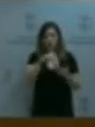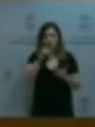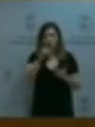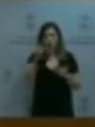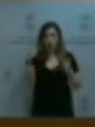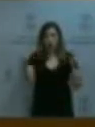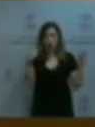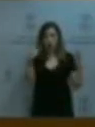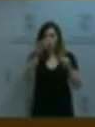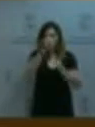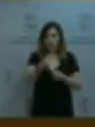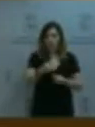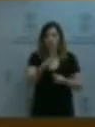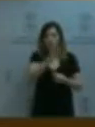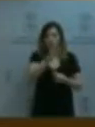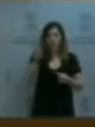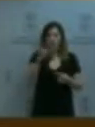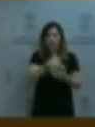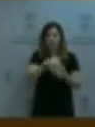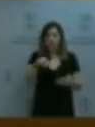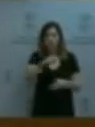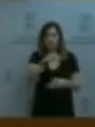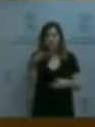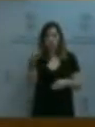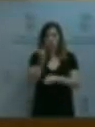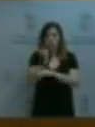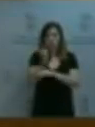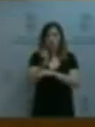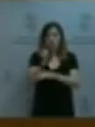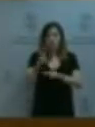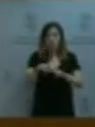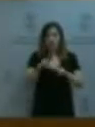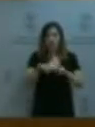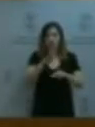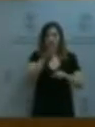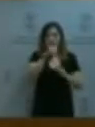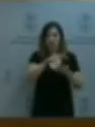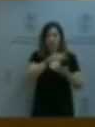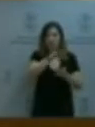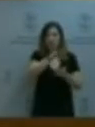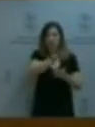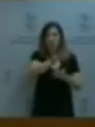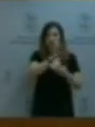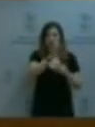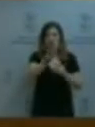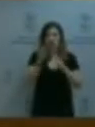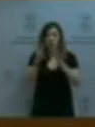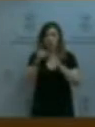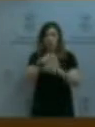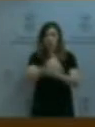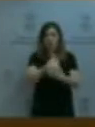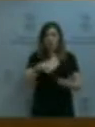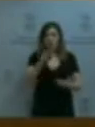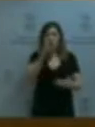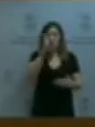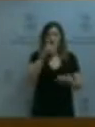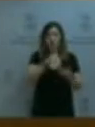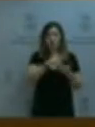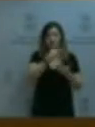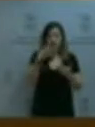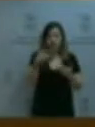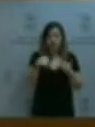Instituto del Carbón llegaron 4.539 millones. Más de 3.500 millones se quedaron por